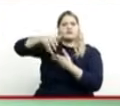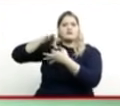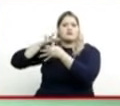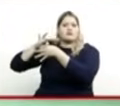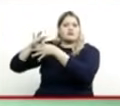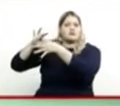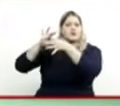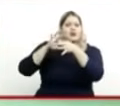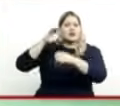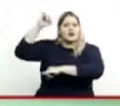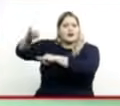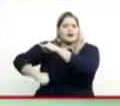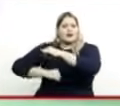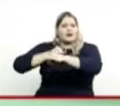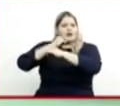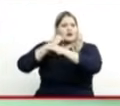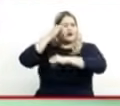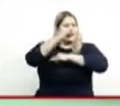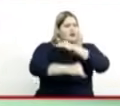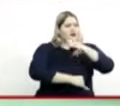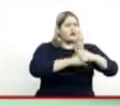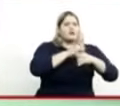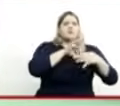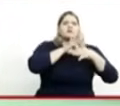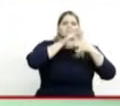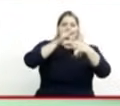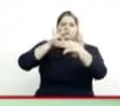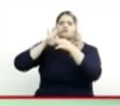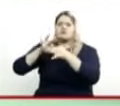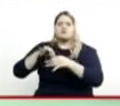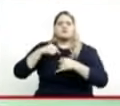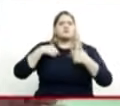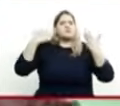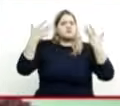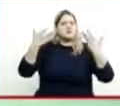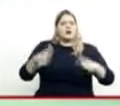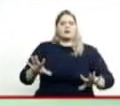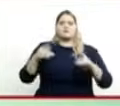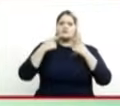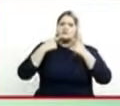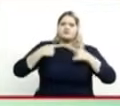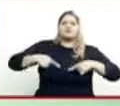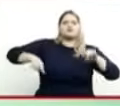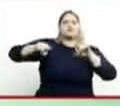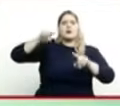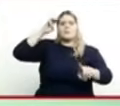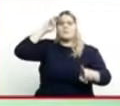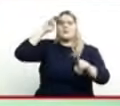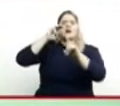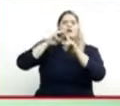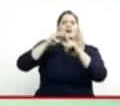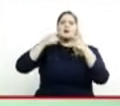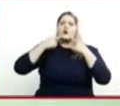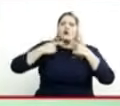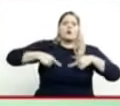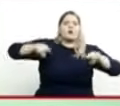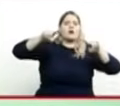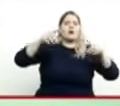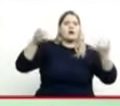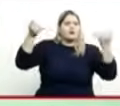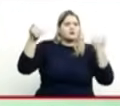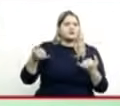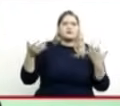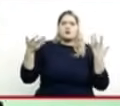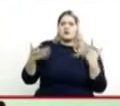y autodeterminación, y lo he cumplido. Establecimos relaciones diplomáticas y